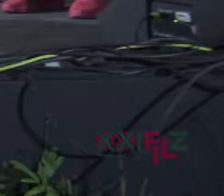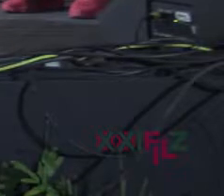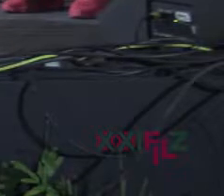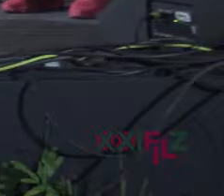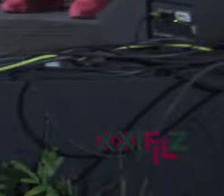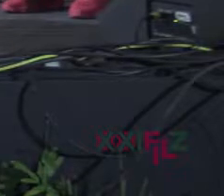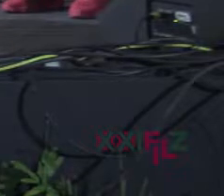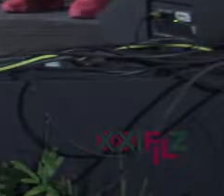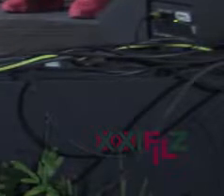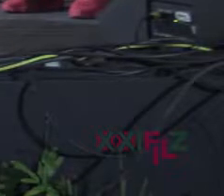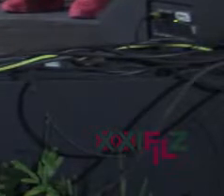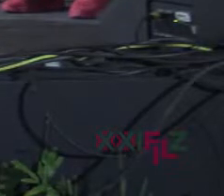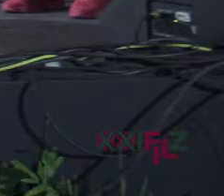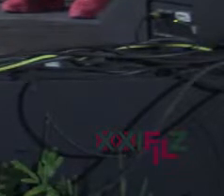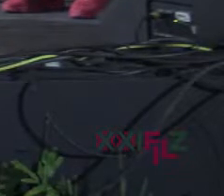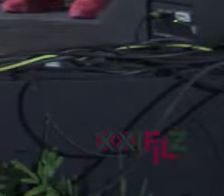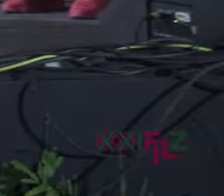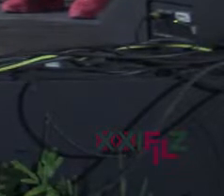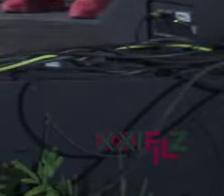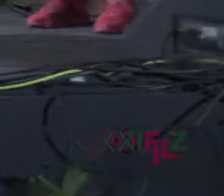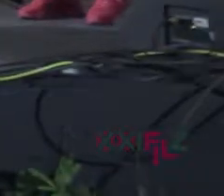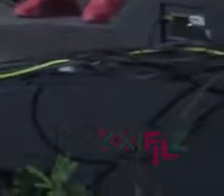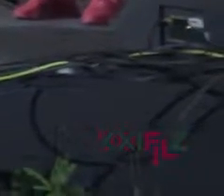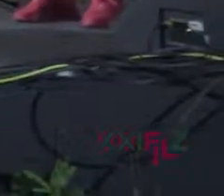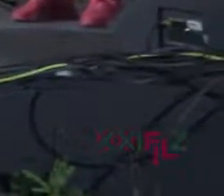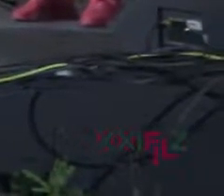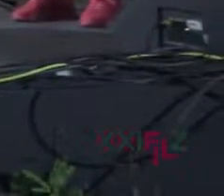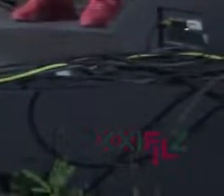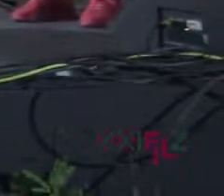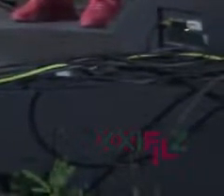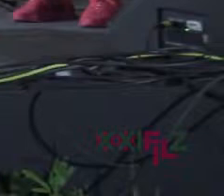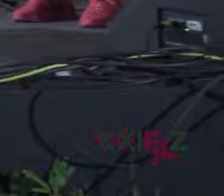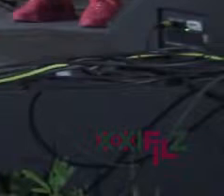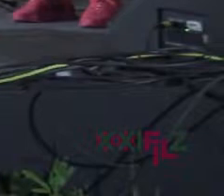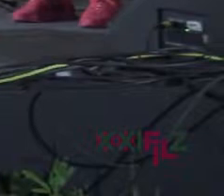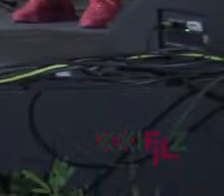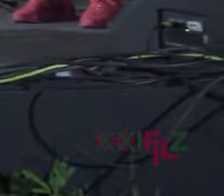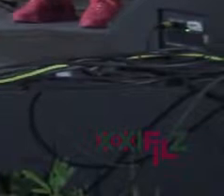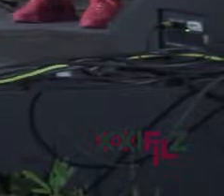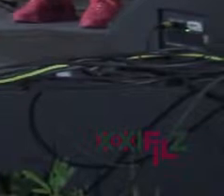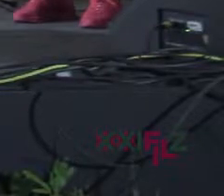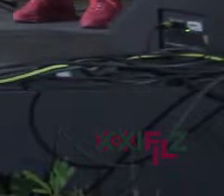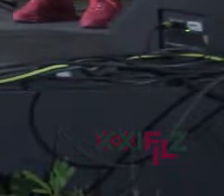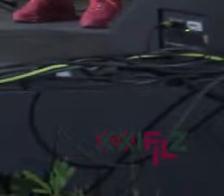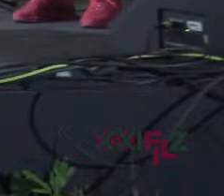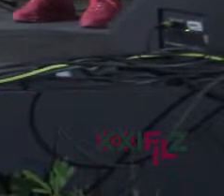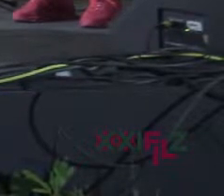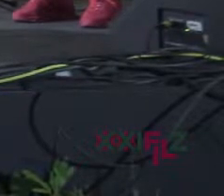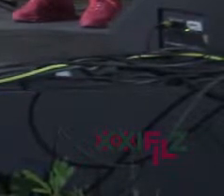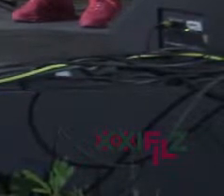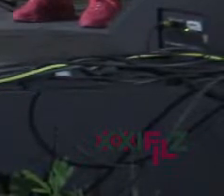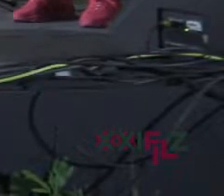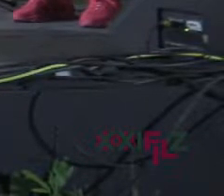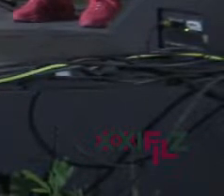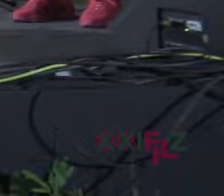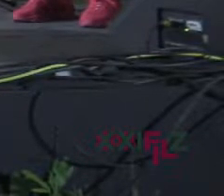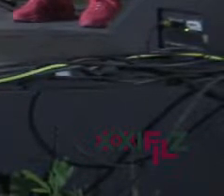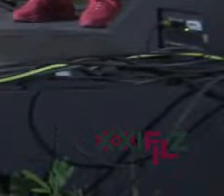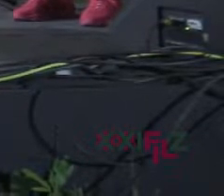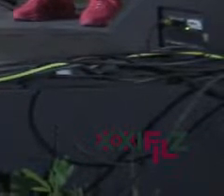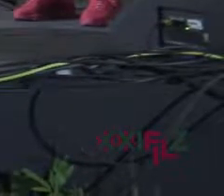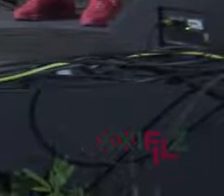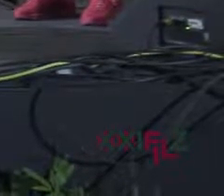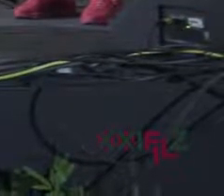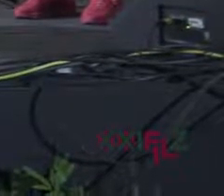El libro que vamos a presentar hoy, El Camino Obrero, de Saúl Escobar, es un